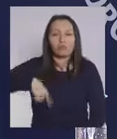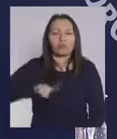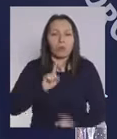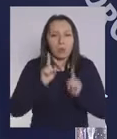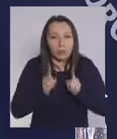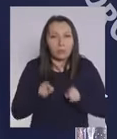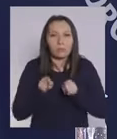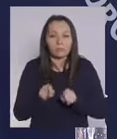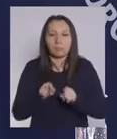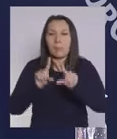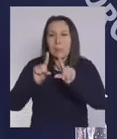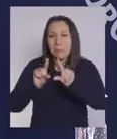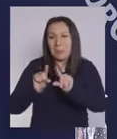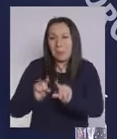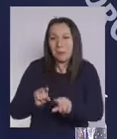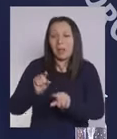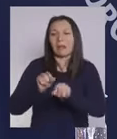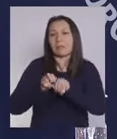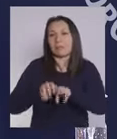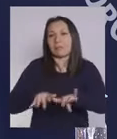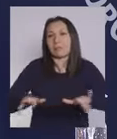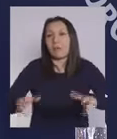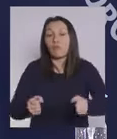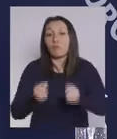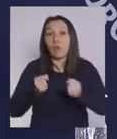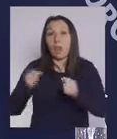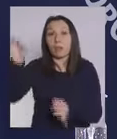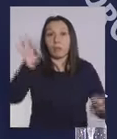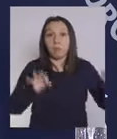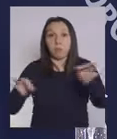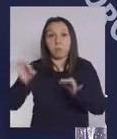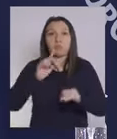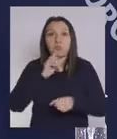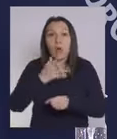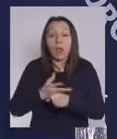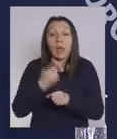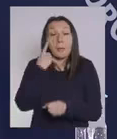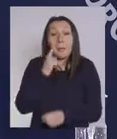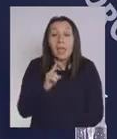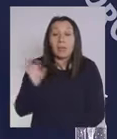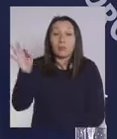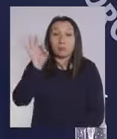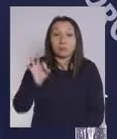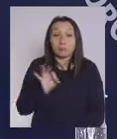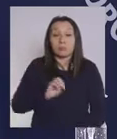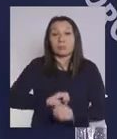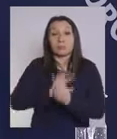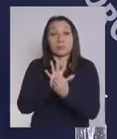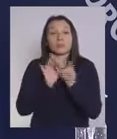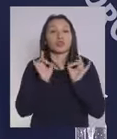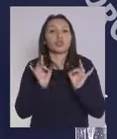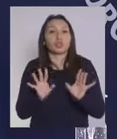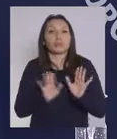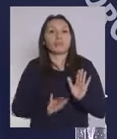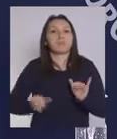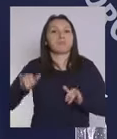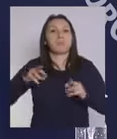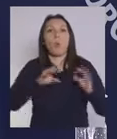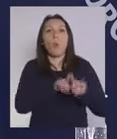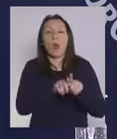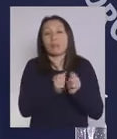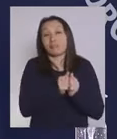que disminuir esta endemia alta, pero probablemente es un virus endémico. Hasta el momento nos va